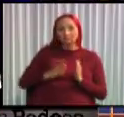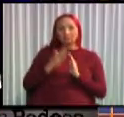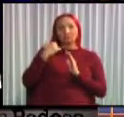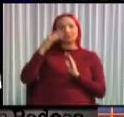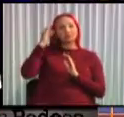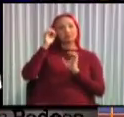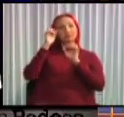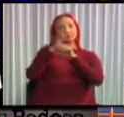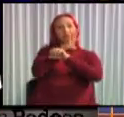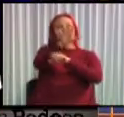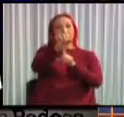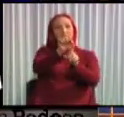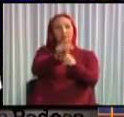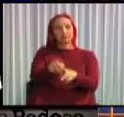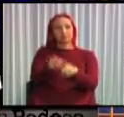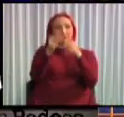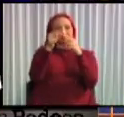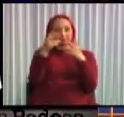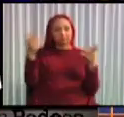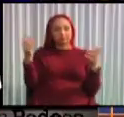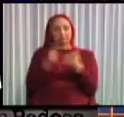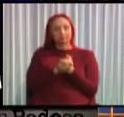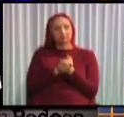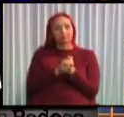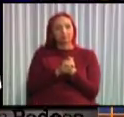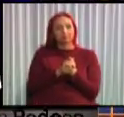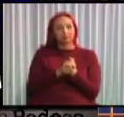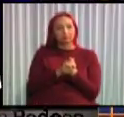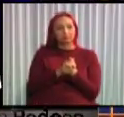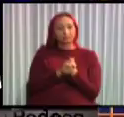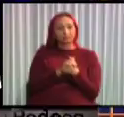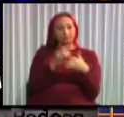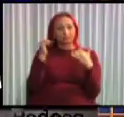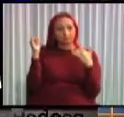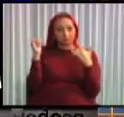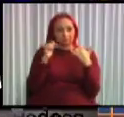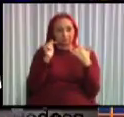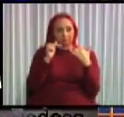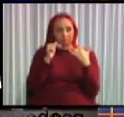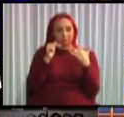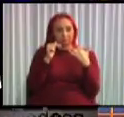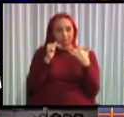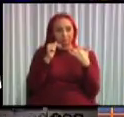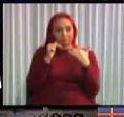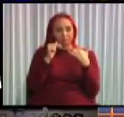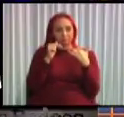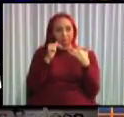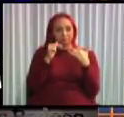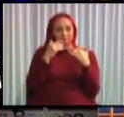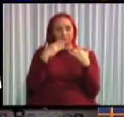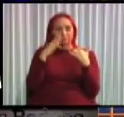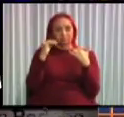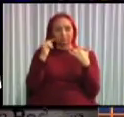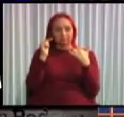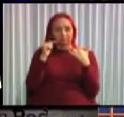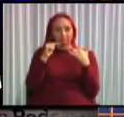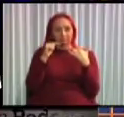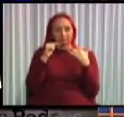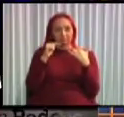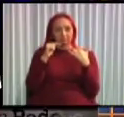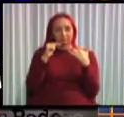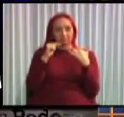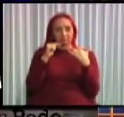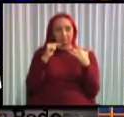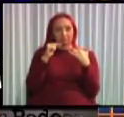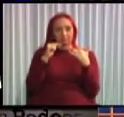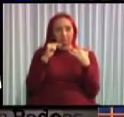y mejoren su condición de vida? ¿A quién tenemos en línea, compañeros? Sí, buenas noches.